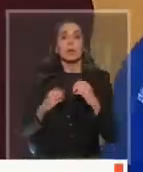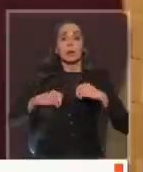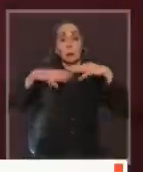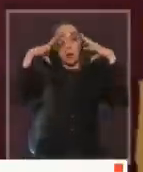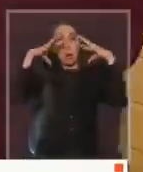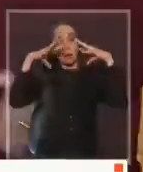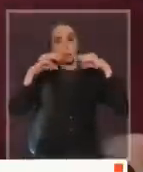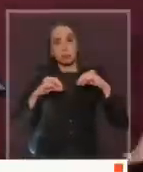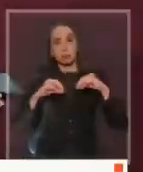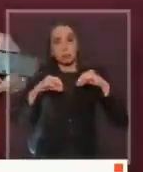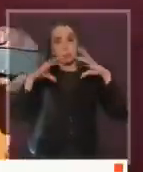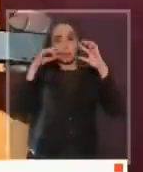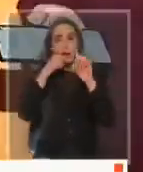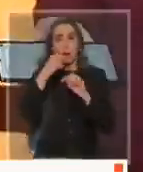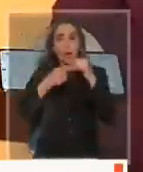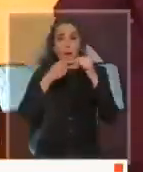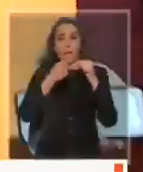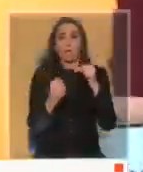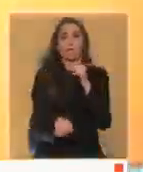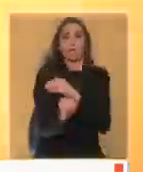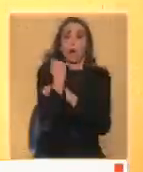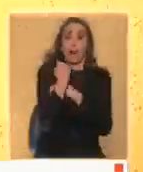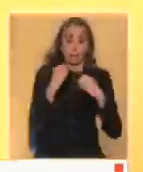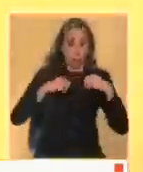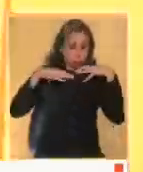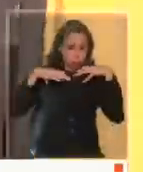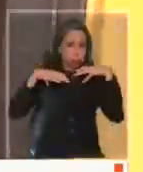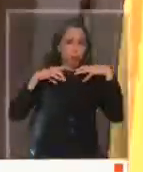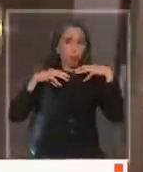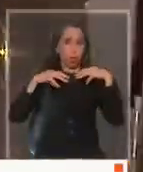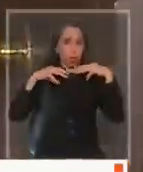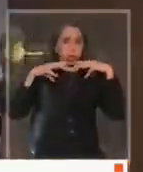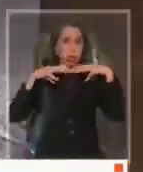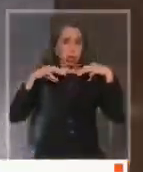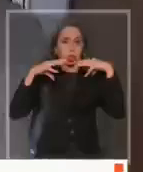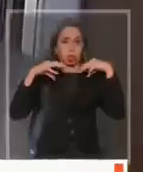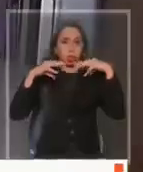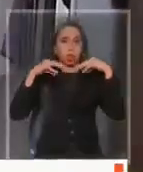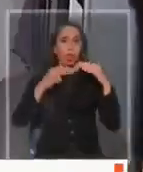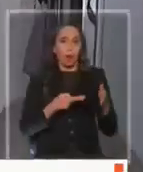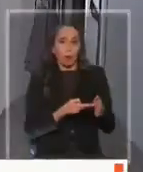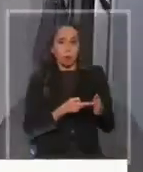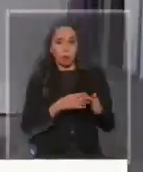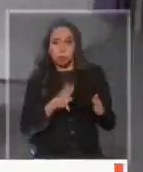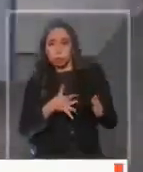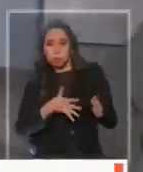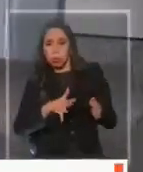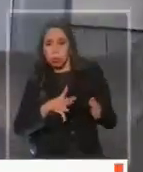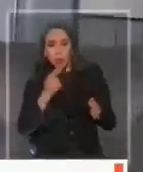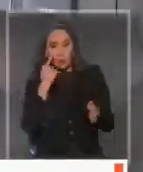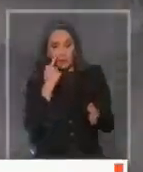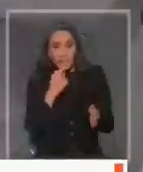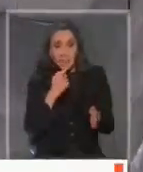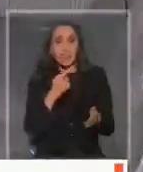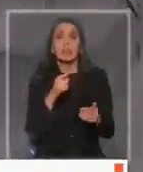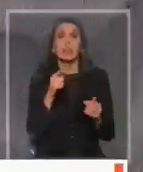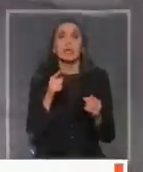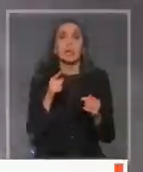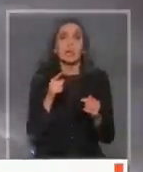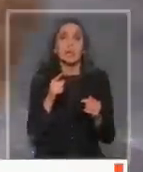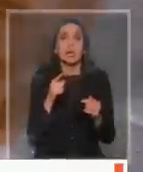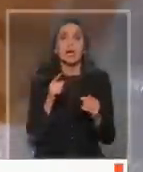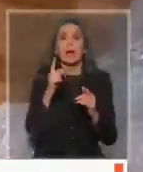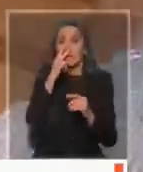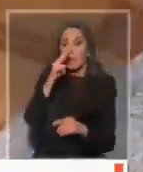en el voltaje propiamente tal respecto a la potencia que llega de la luz. En esta casa vamos a apreciar justamente cómo se está